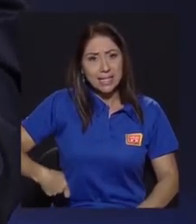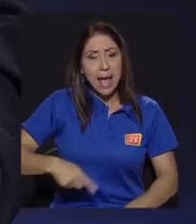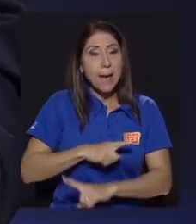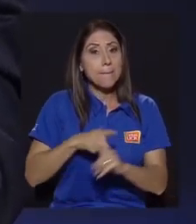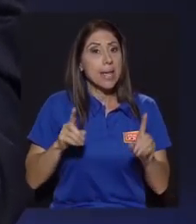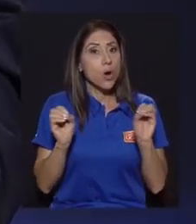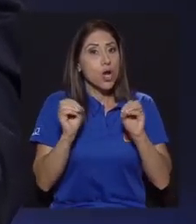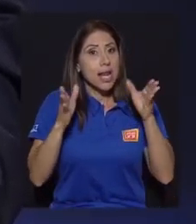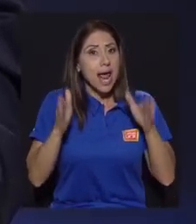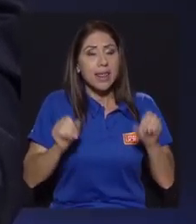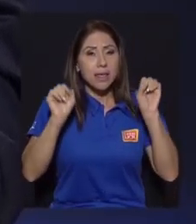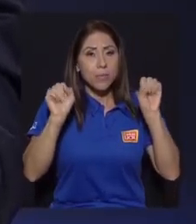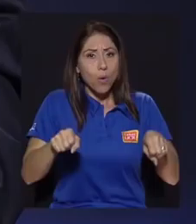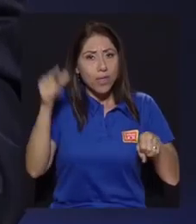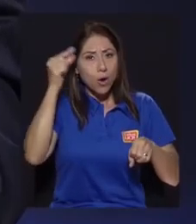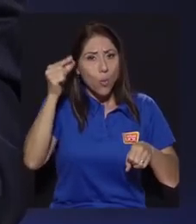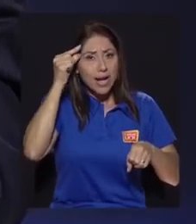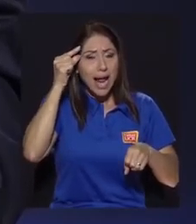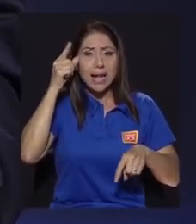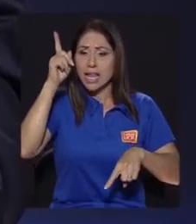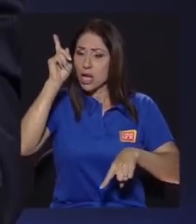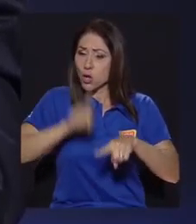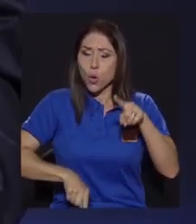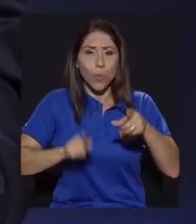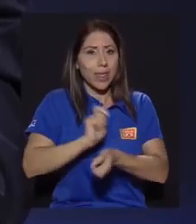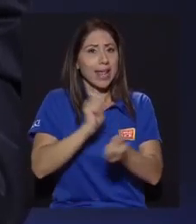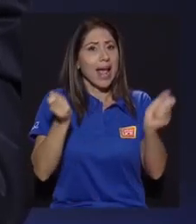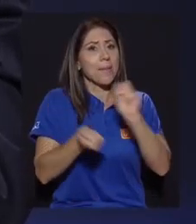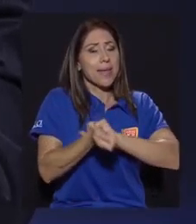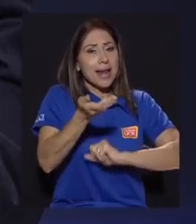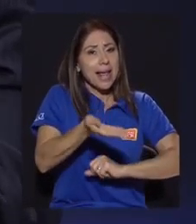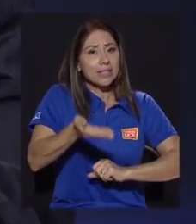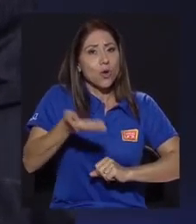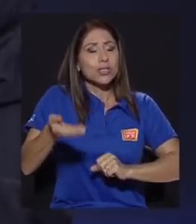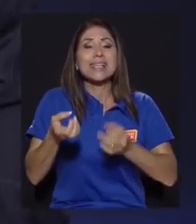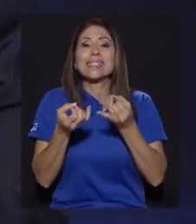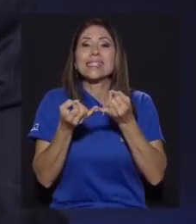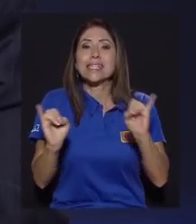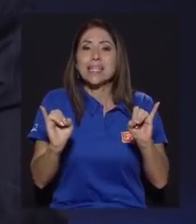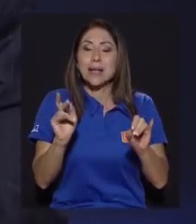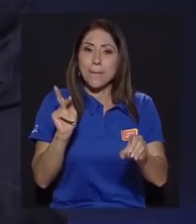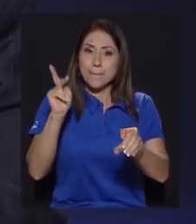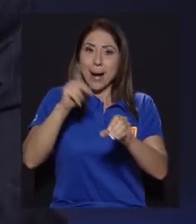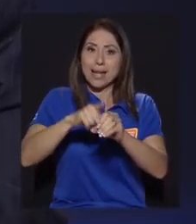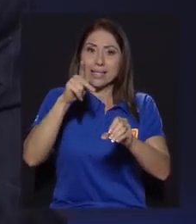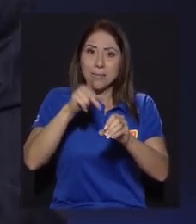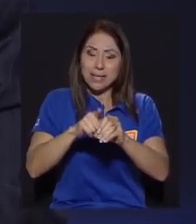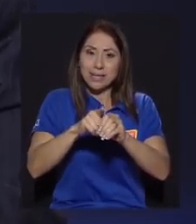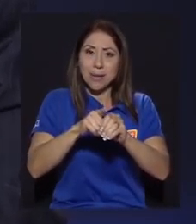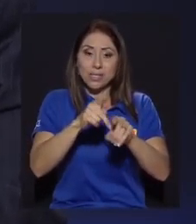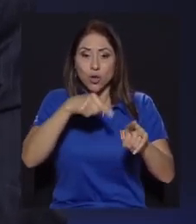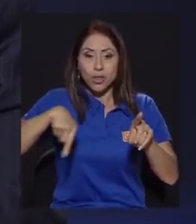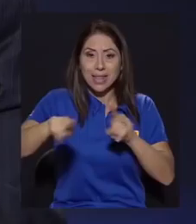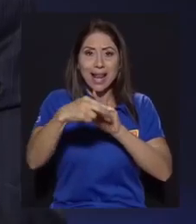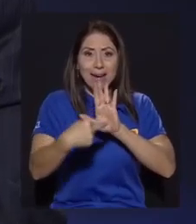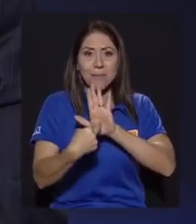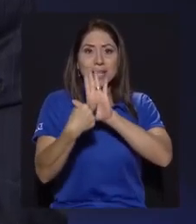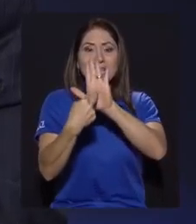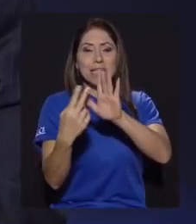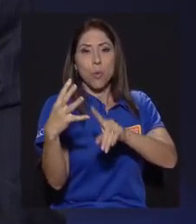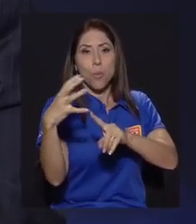nadie puede gobernar ni cambiar las cosas de manera significativa sin la participación de la representación popular